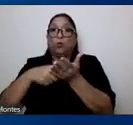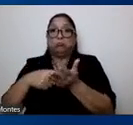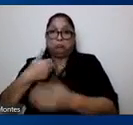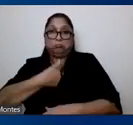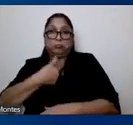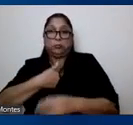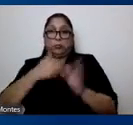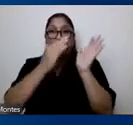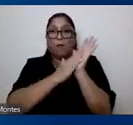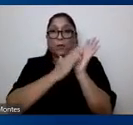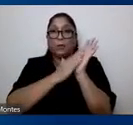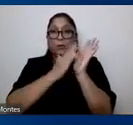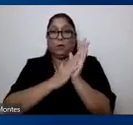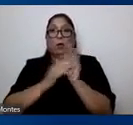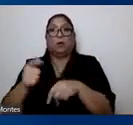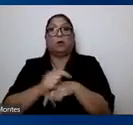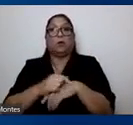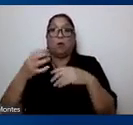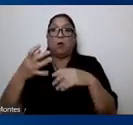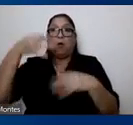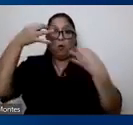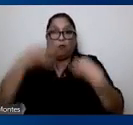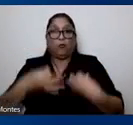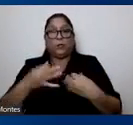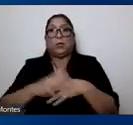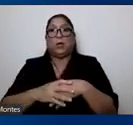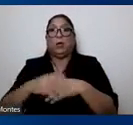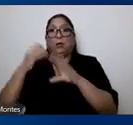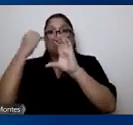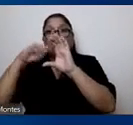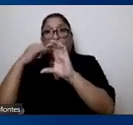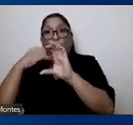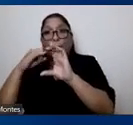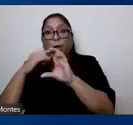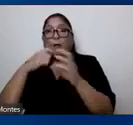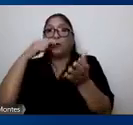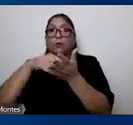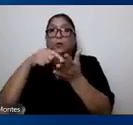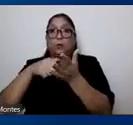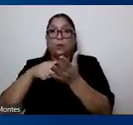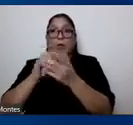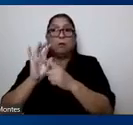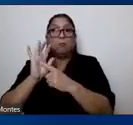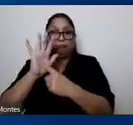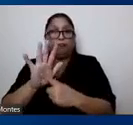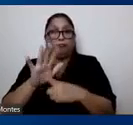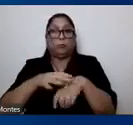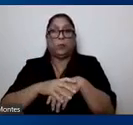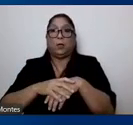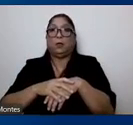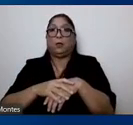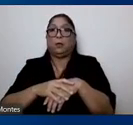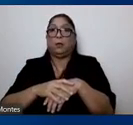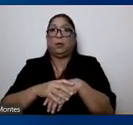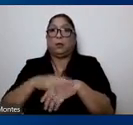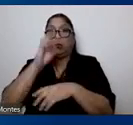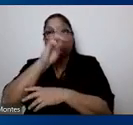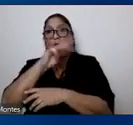nosotros a través de los canales oficiales, con los correos oficiales que se encuentran dentro de nuestras